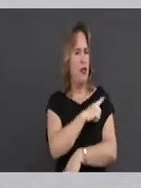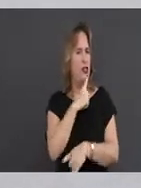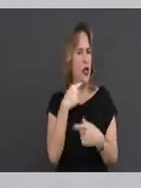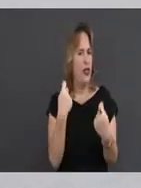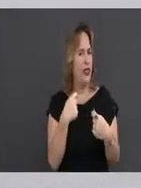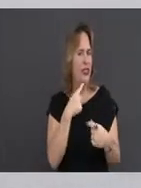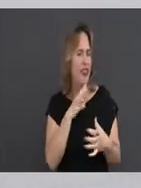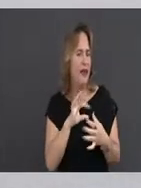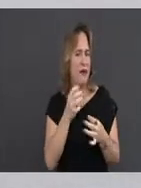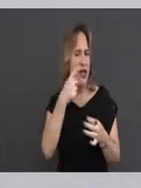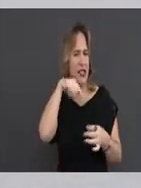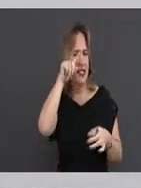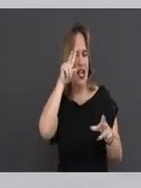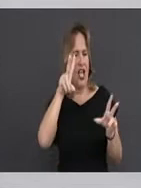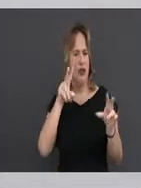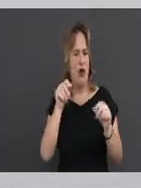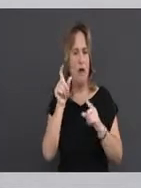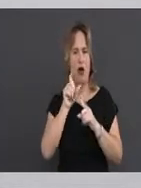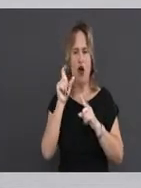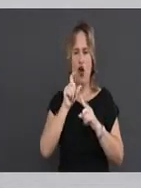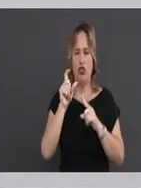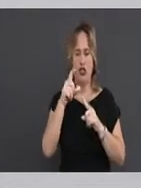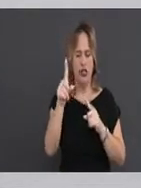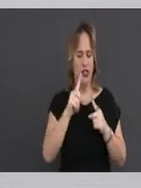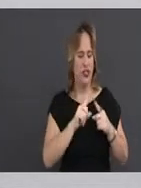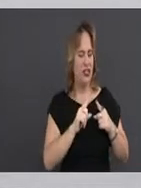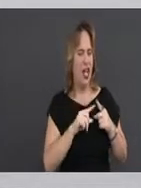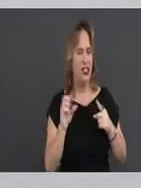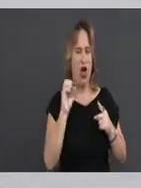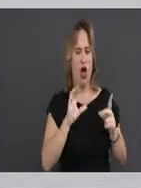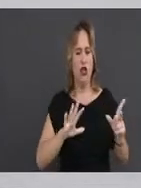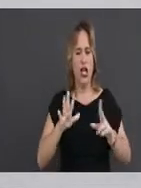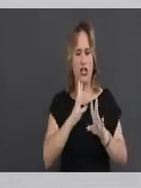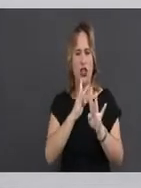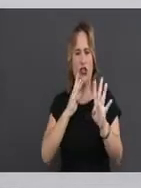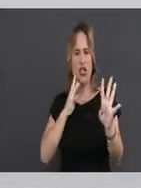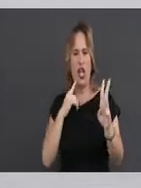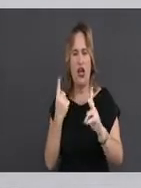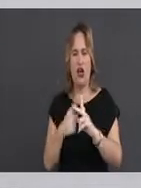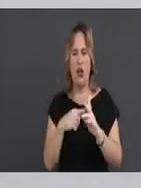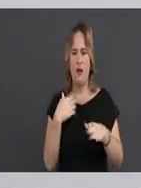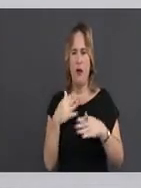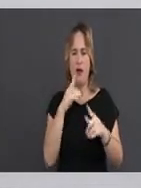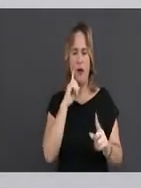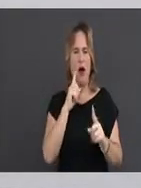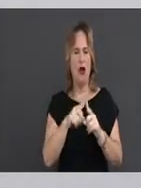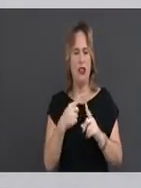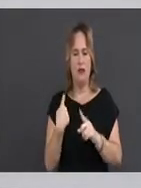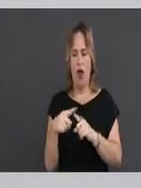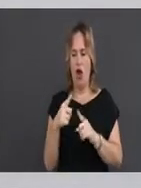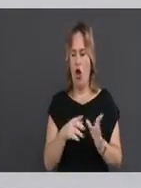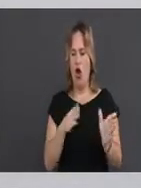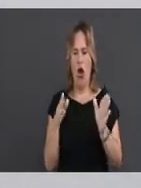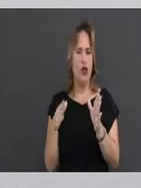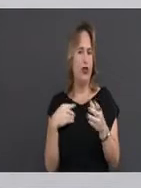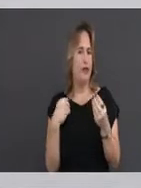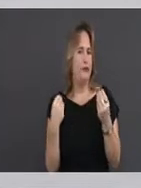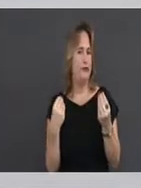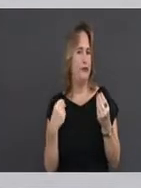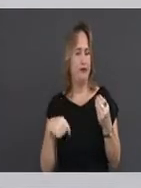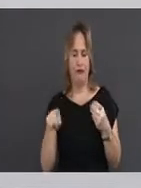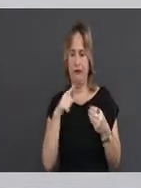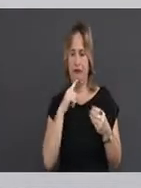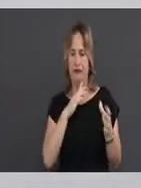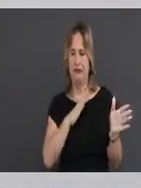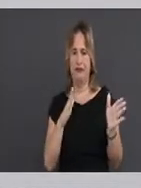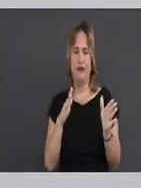que ver con nuevos contratos, que tienen que ver con organización de las colas, algunos asuntos objetivos, otros que no están en manos de la